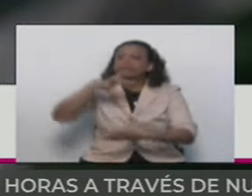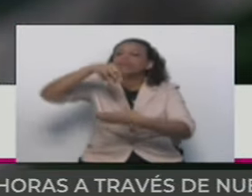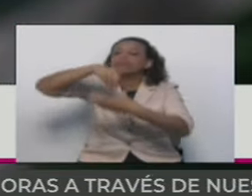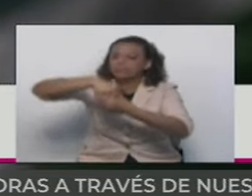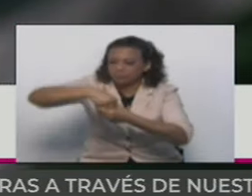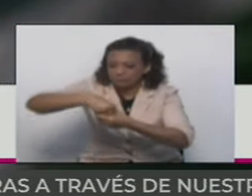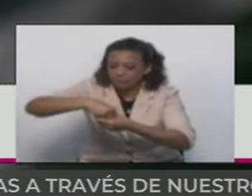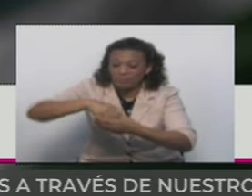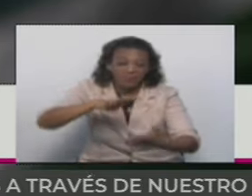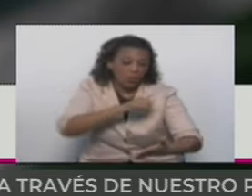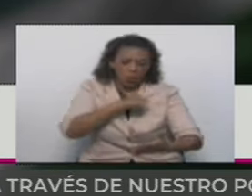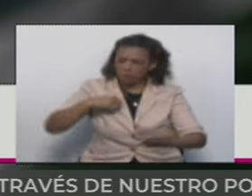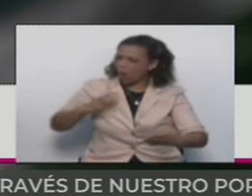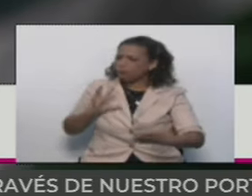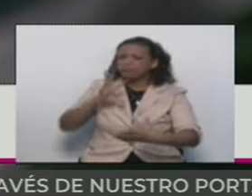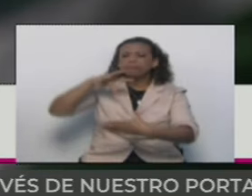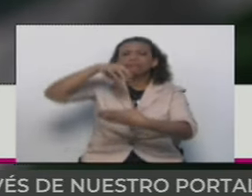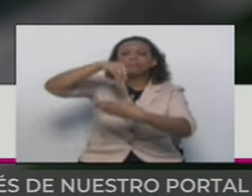quien tiene.